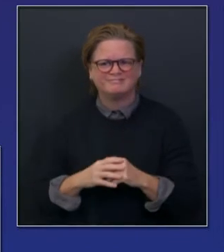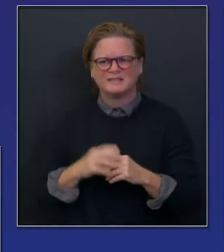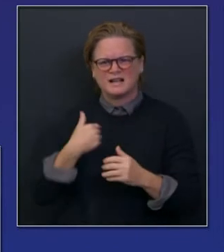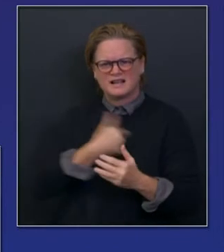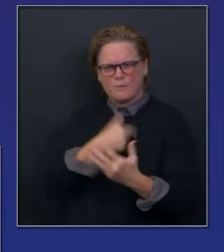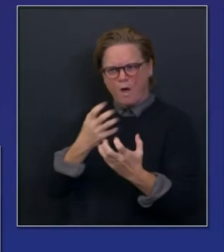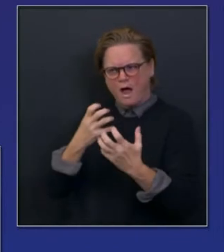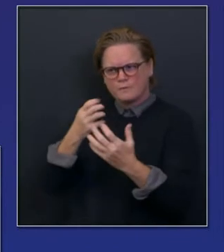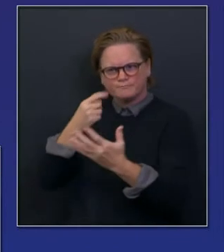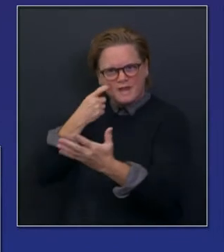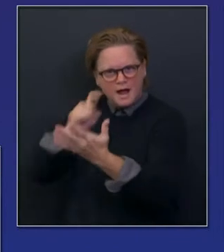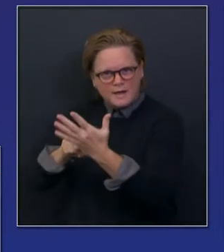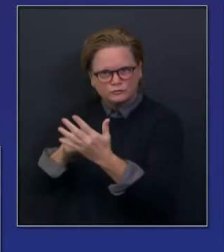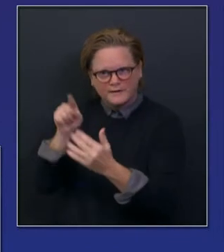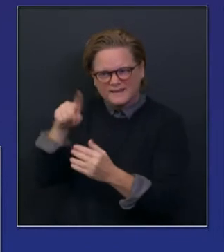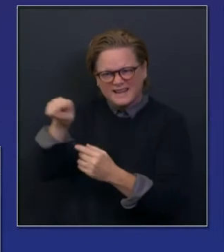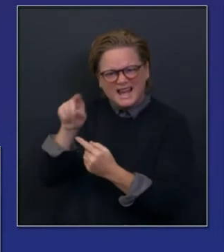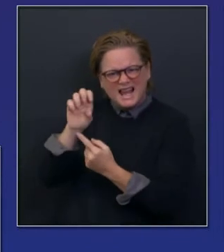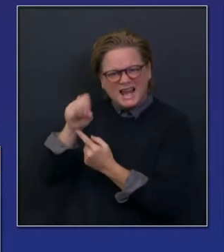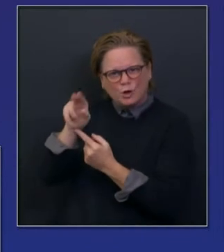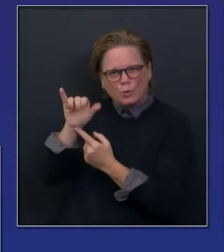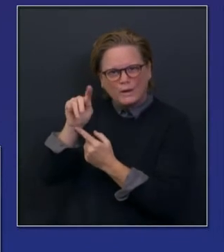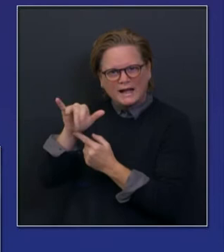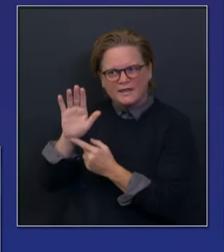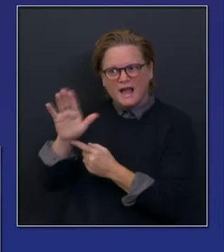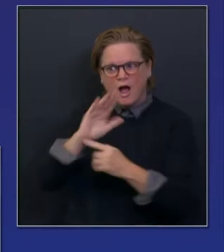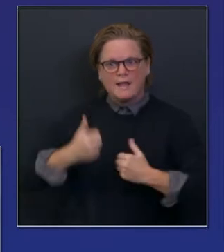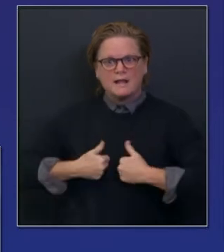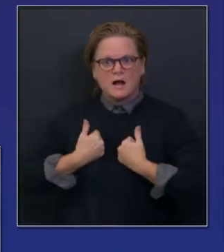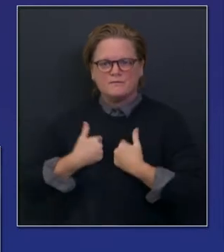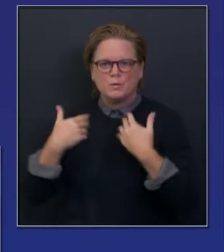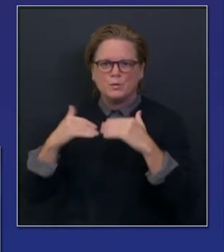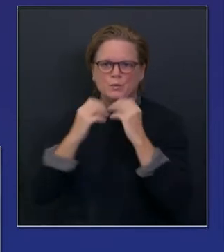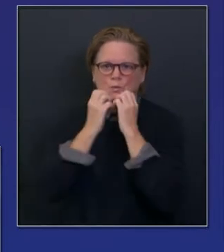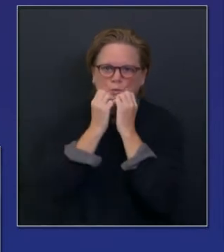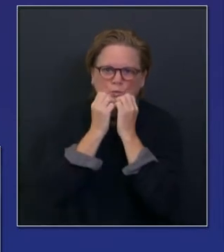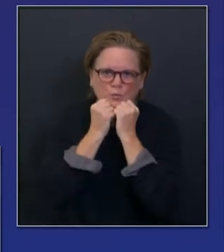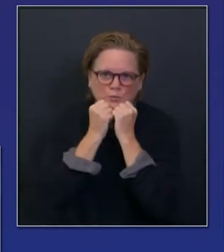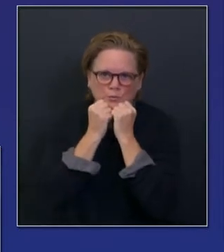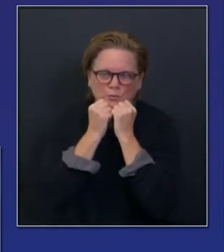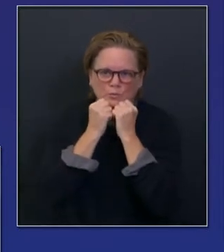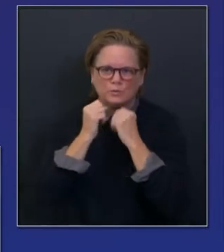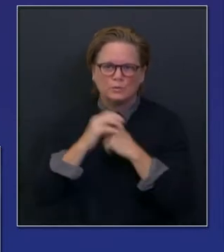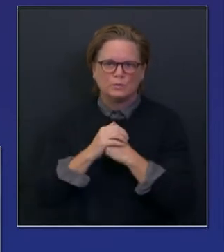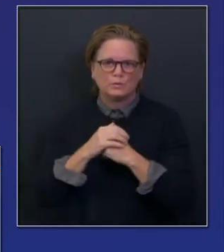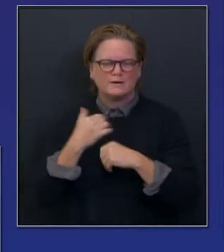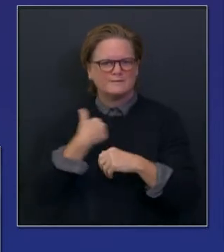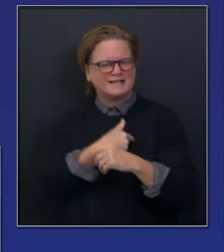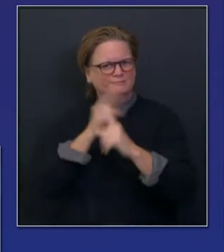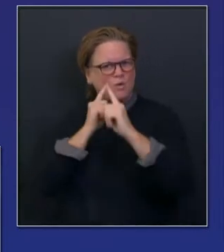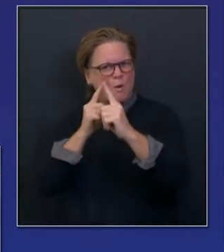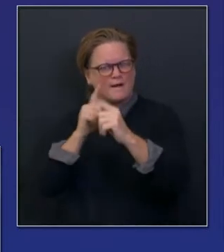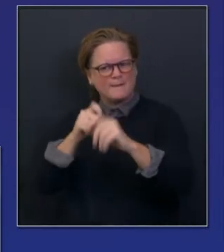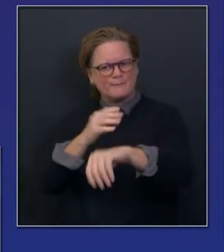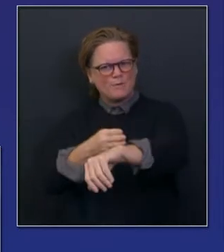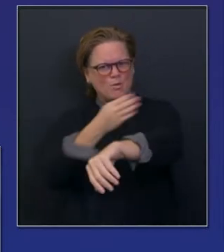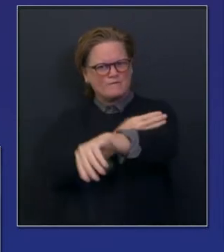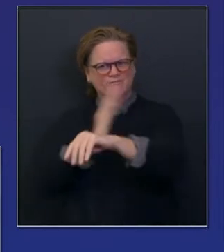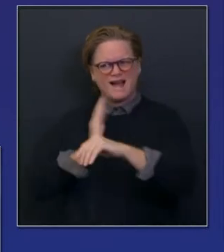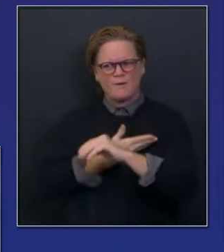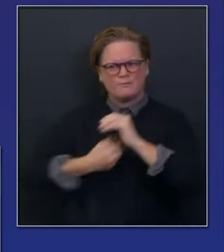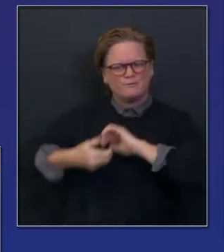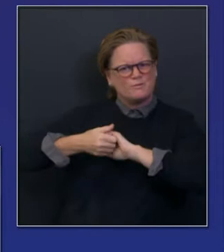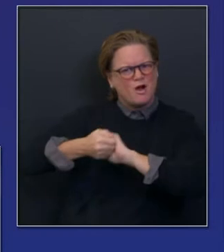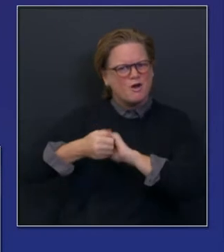americano-indias, y por eso queremos estar conscientes de esta experiencia fundamental. También reconocemos que tenemos que hacer una mejor labor en sociedad con